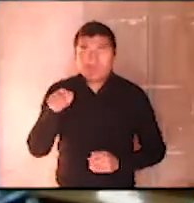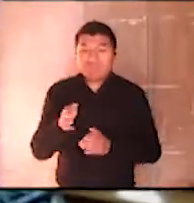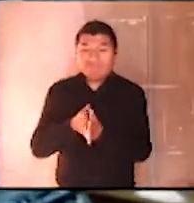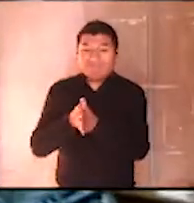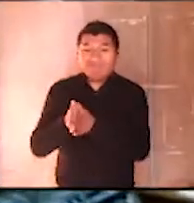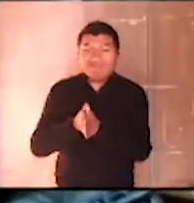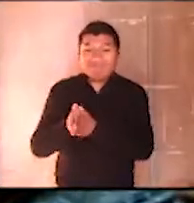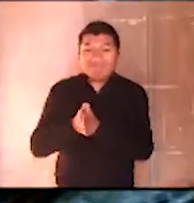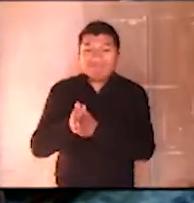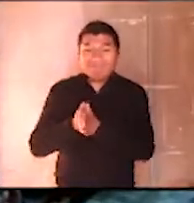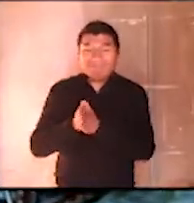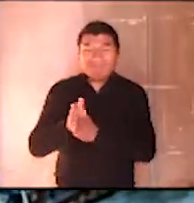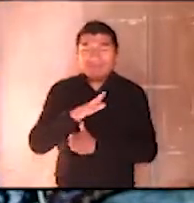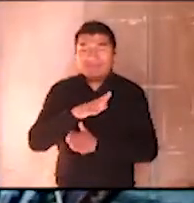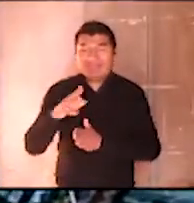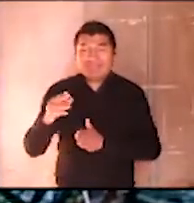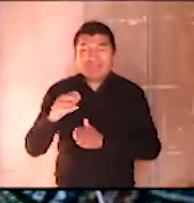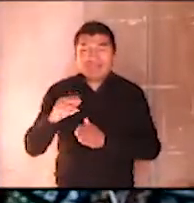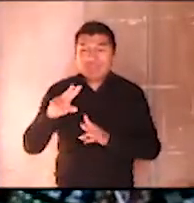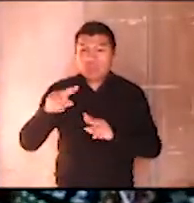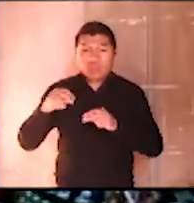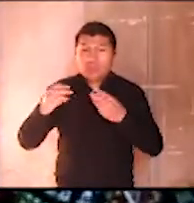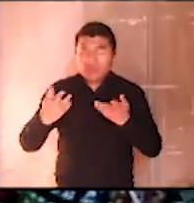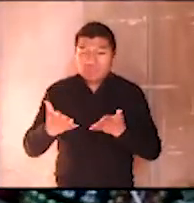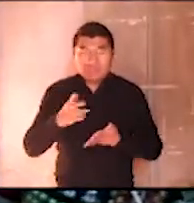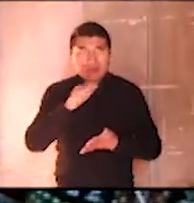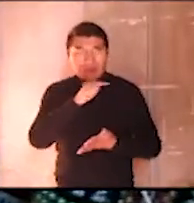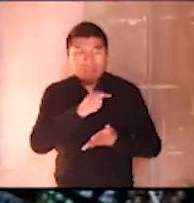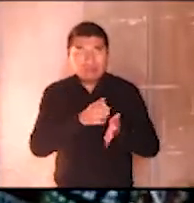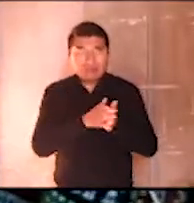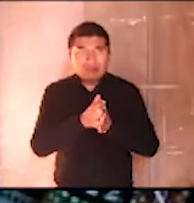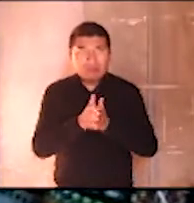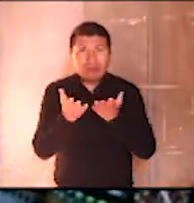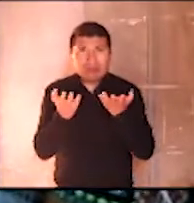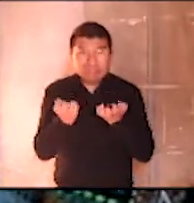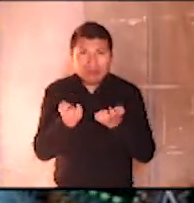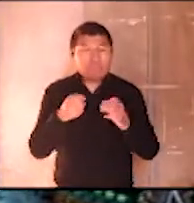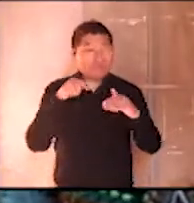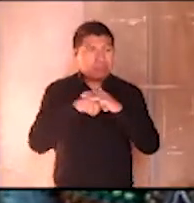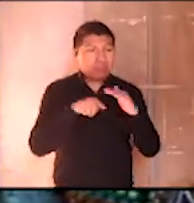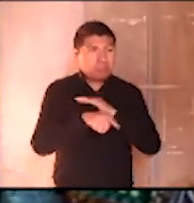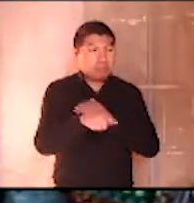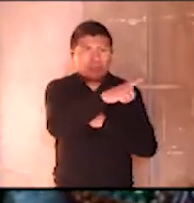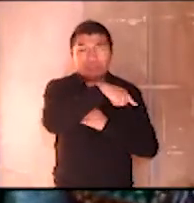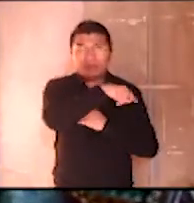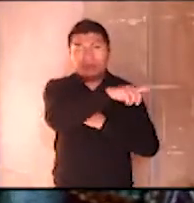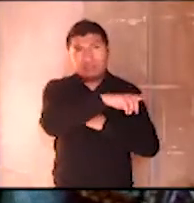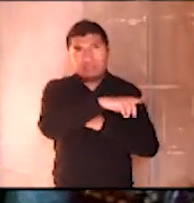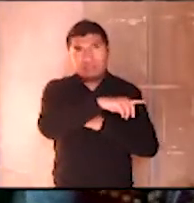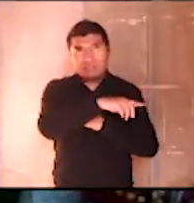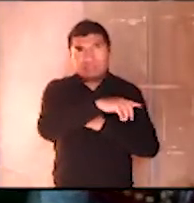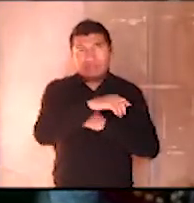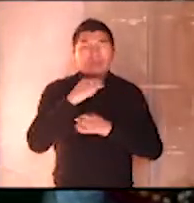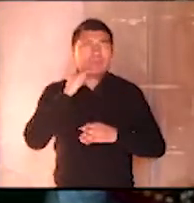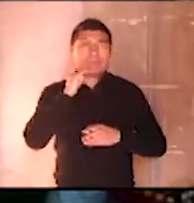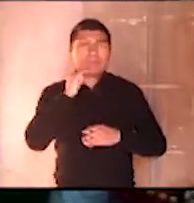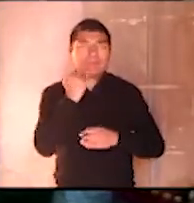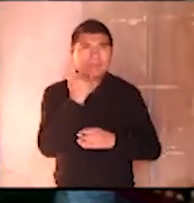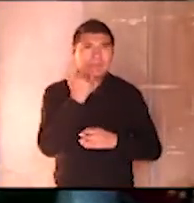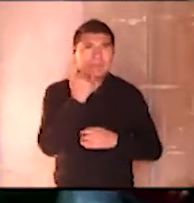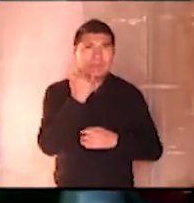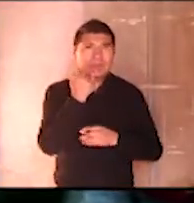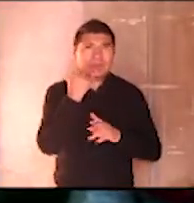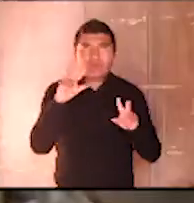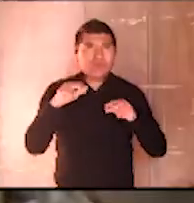ambicionan y si no consiguen lo que desean, matan. Envidian y al